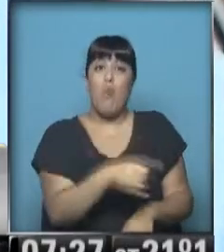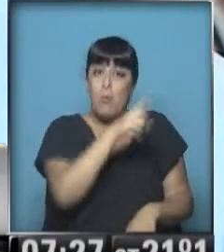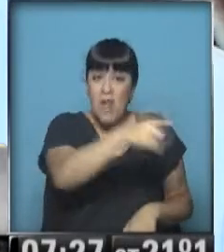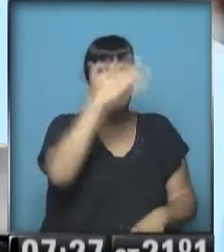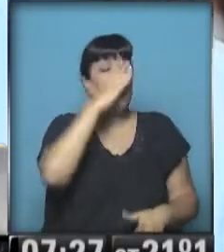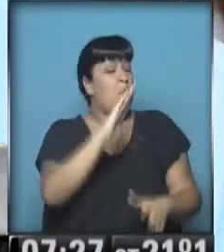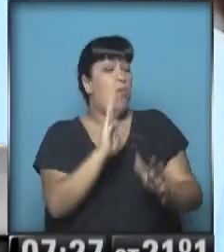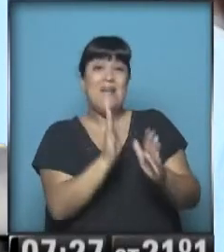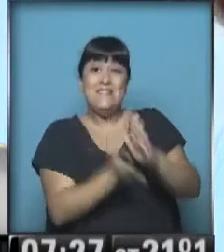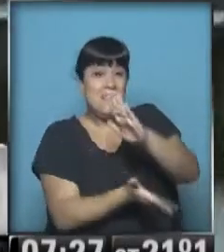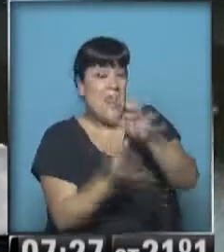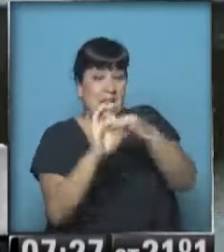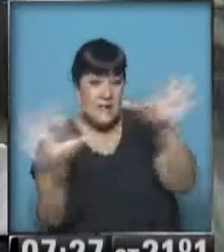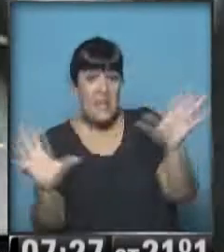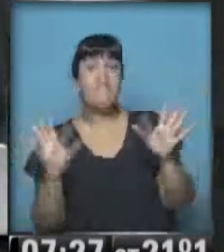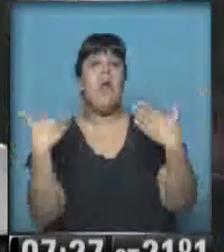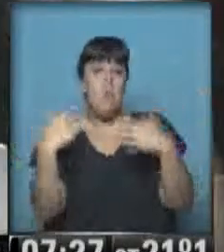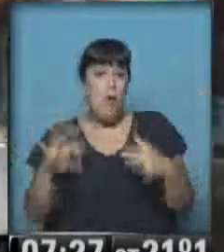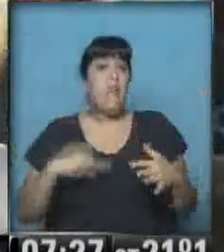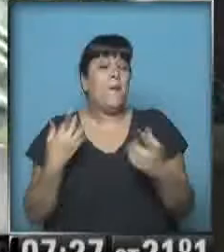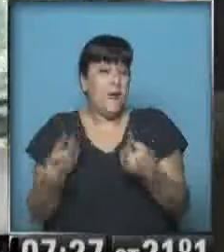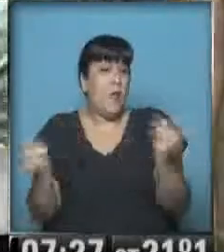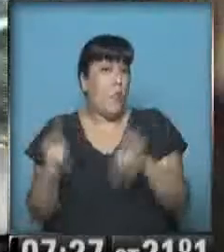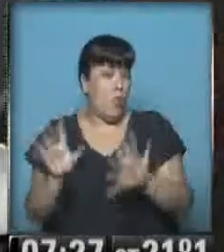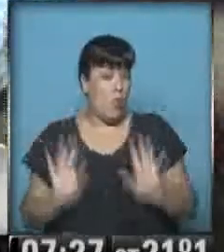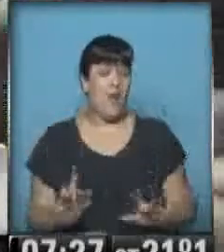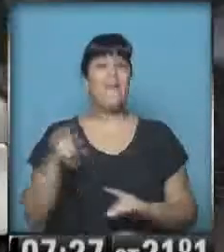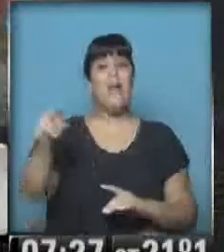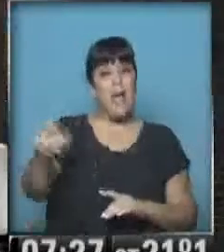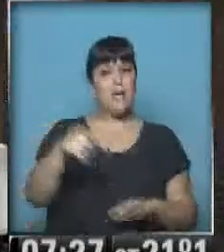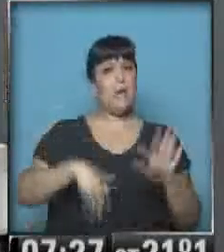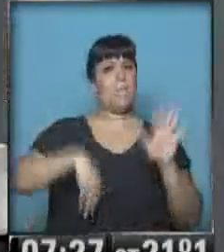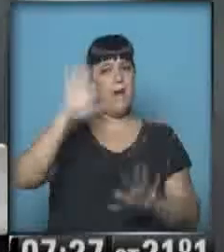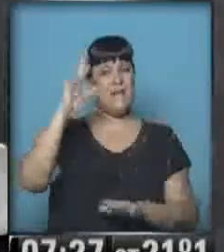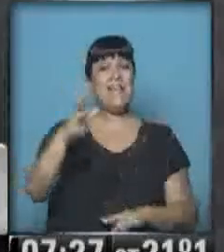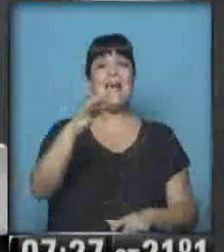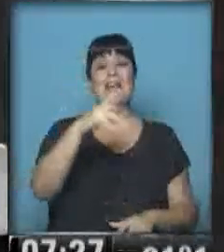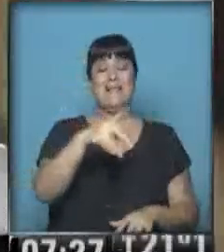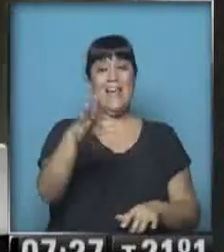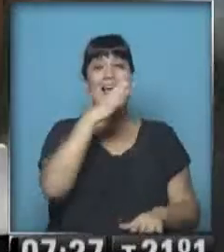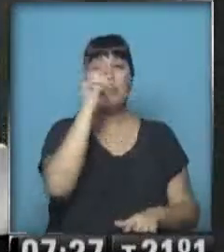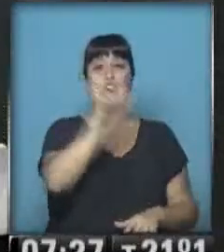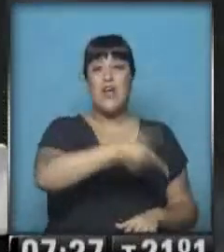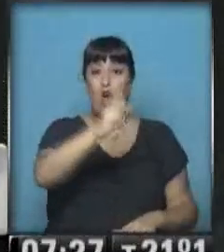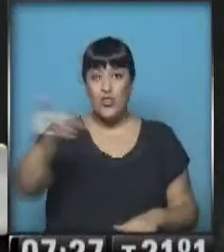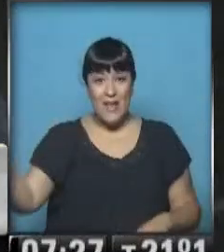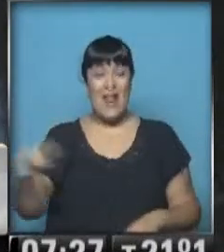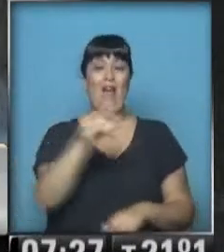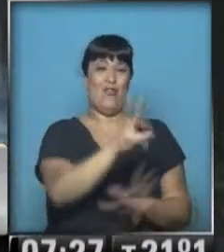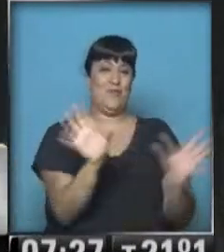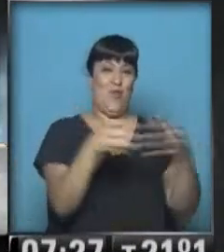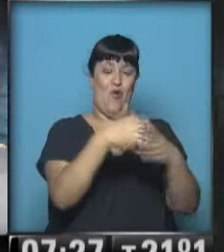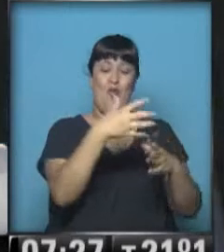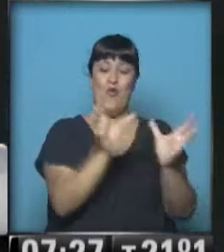seguir haciendo su vida, si es que la podía hacer. Chabán recibió la pena más alta entre los 14 condenados por la tragedia, entre ellos callejeros